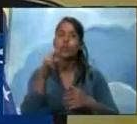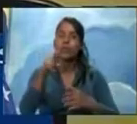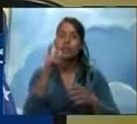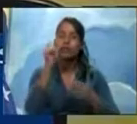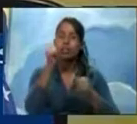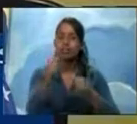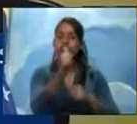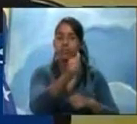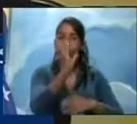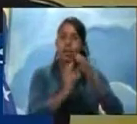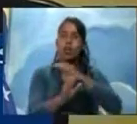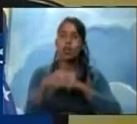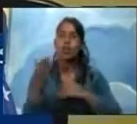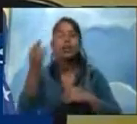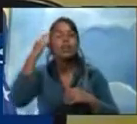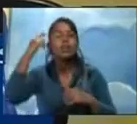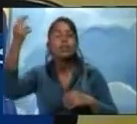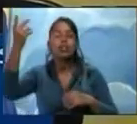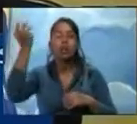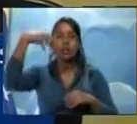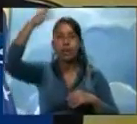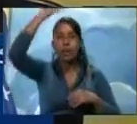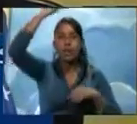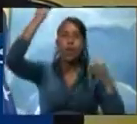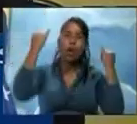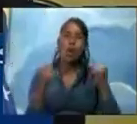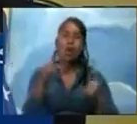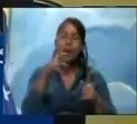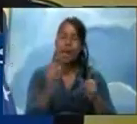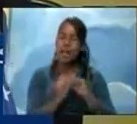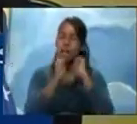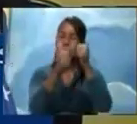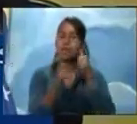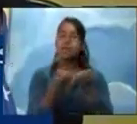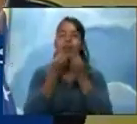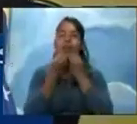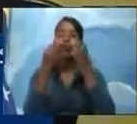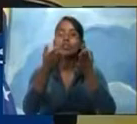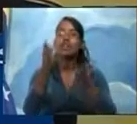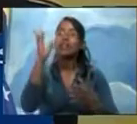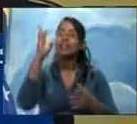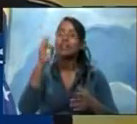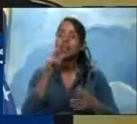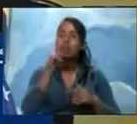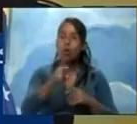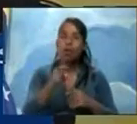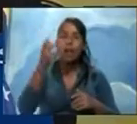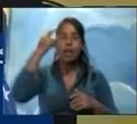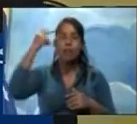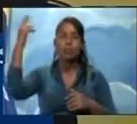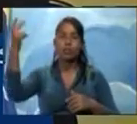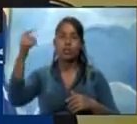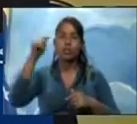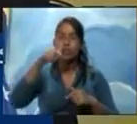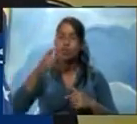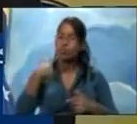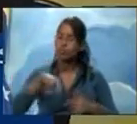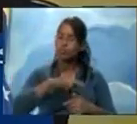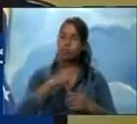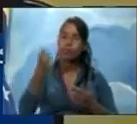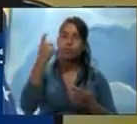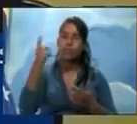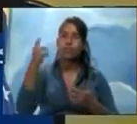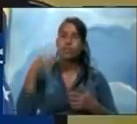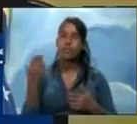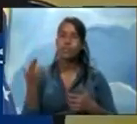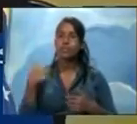capítulos lo que soñaron los reyes, ahora él empieza a contar en el 7 lo que él soñó. Esto nos enseña a nosotros